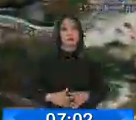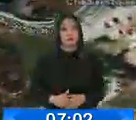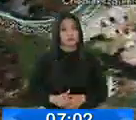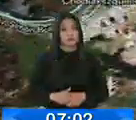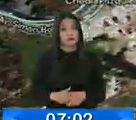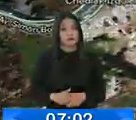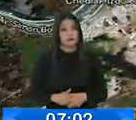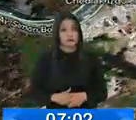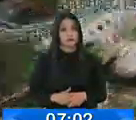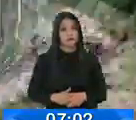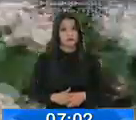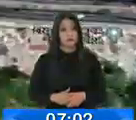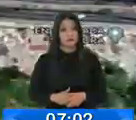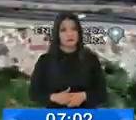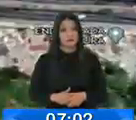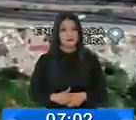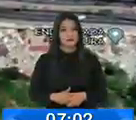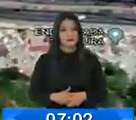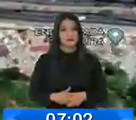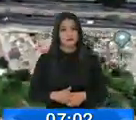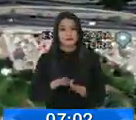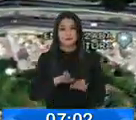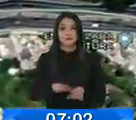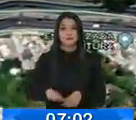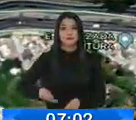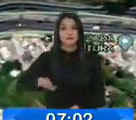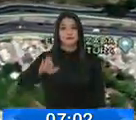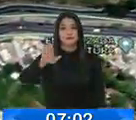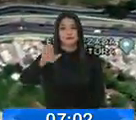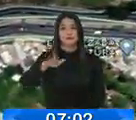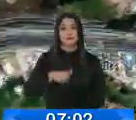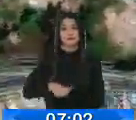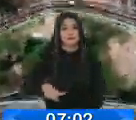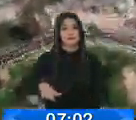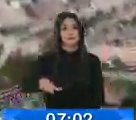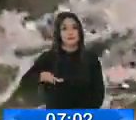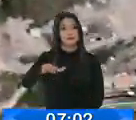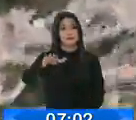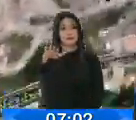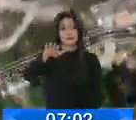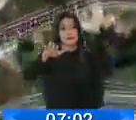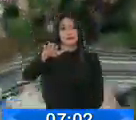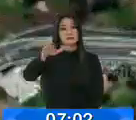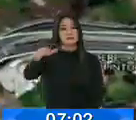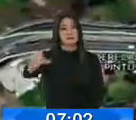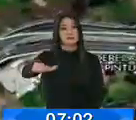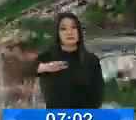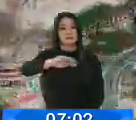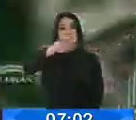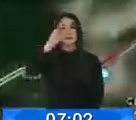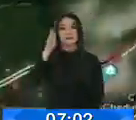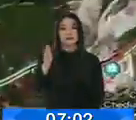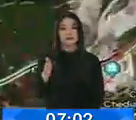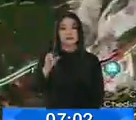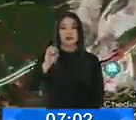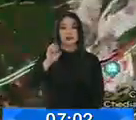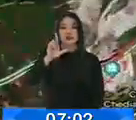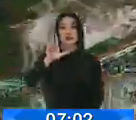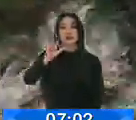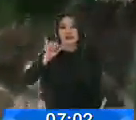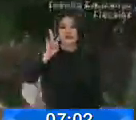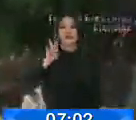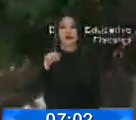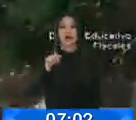Miren ustedes, ahí estamos viendo. Esta es la subida también, ojo con el tema, la subida que va hacia Montolivo, donde ahí están haciendo este